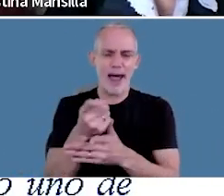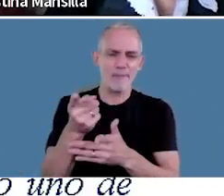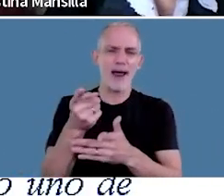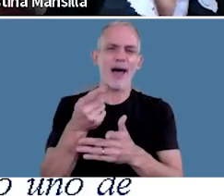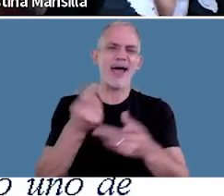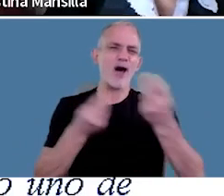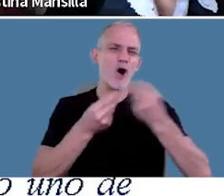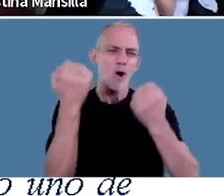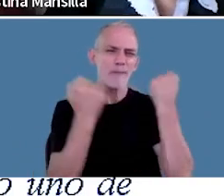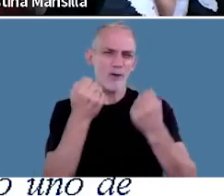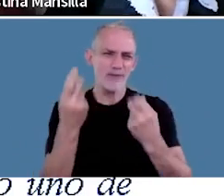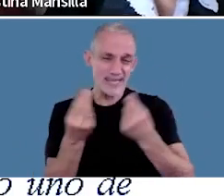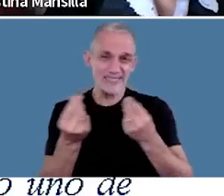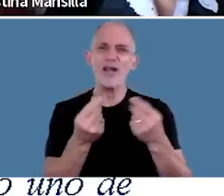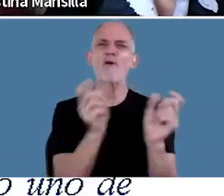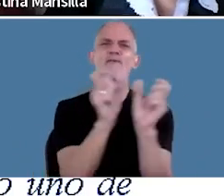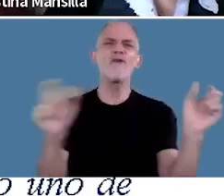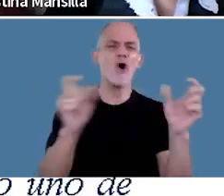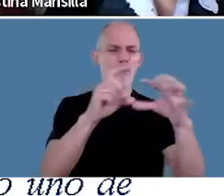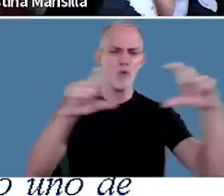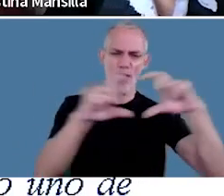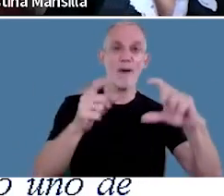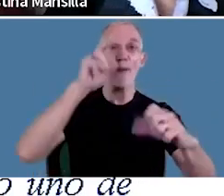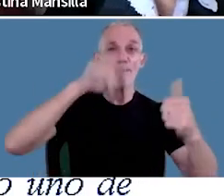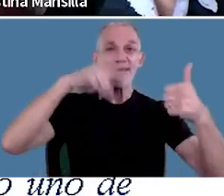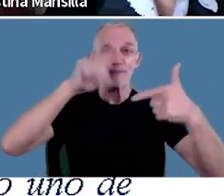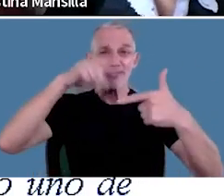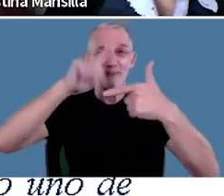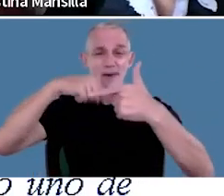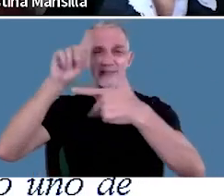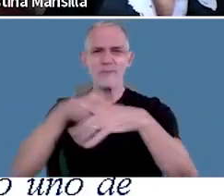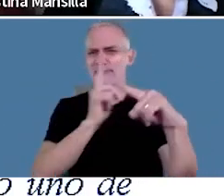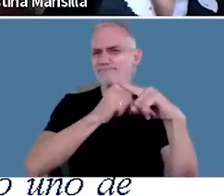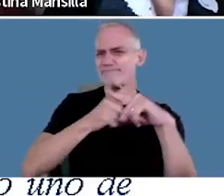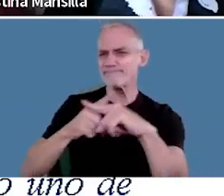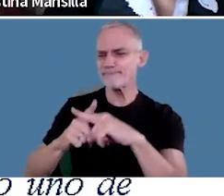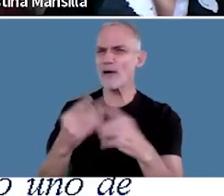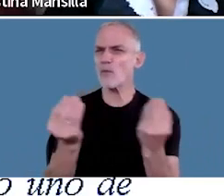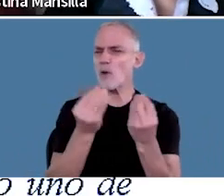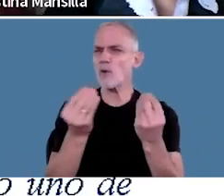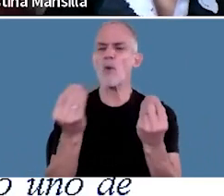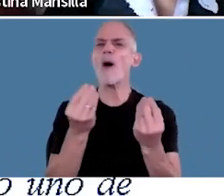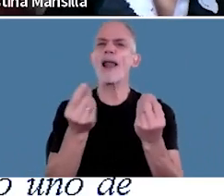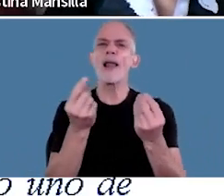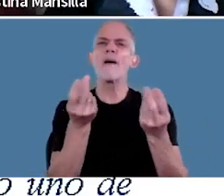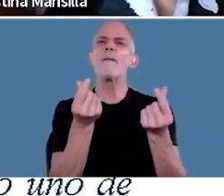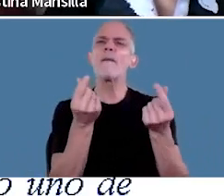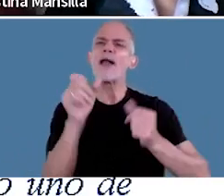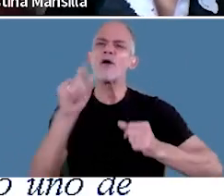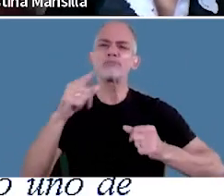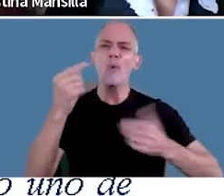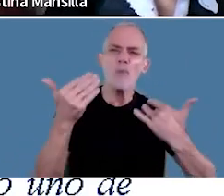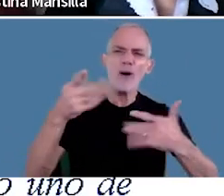contempla una fórmula que mensualmente calcula y define una valoración de la